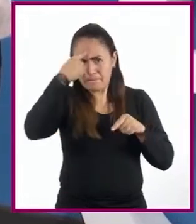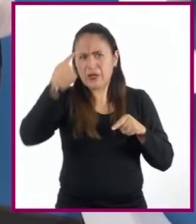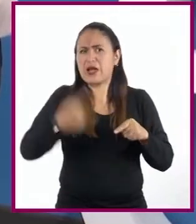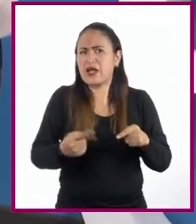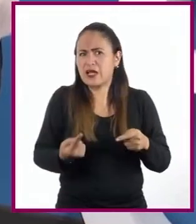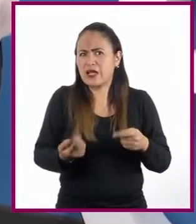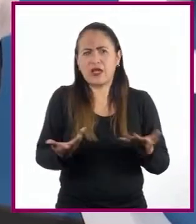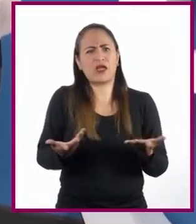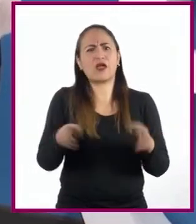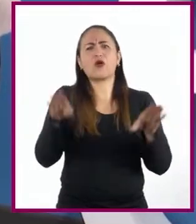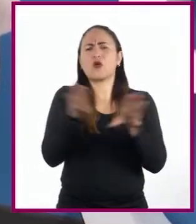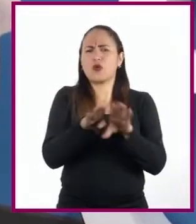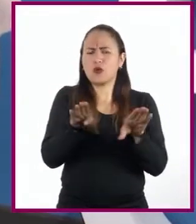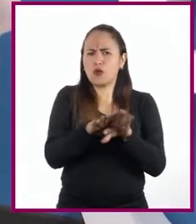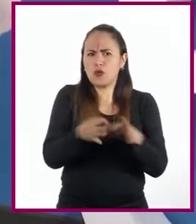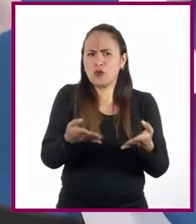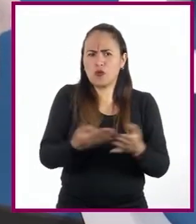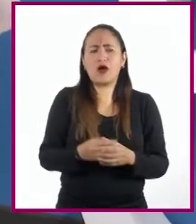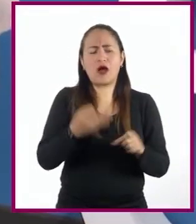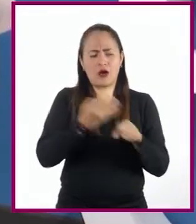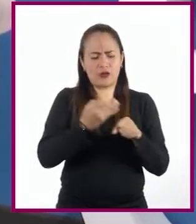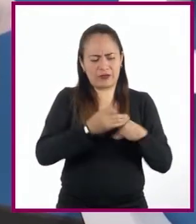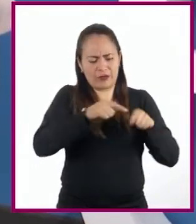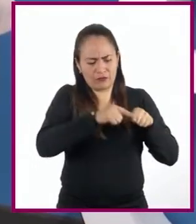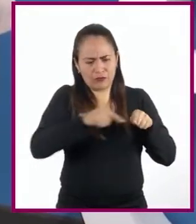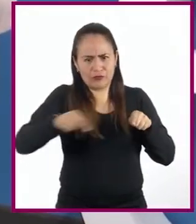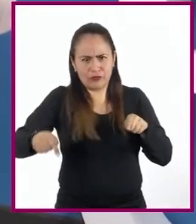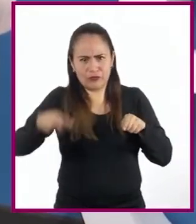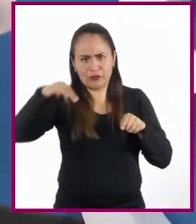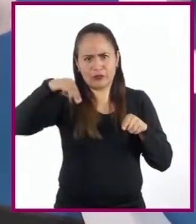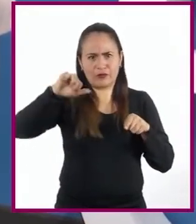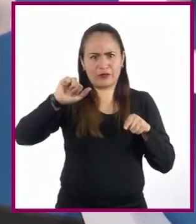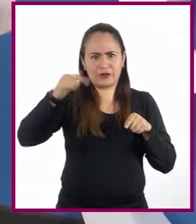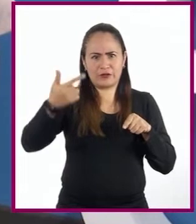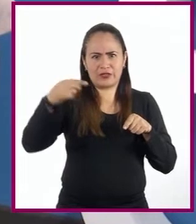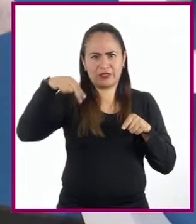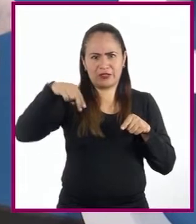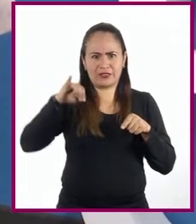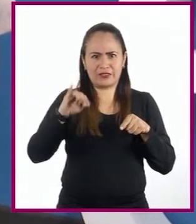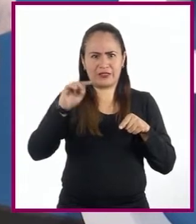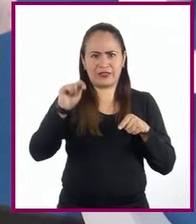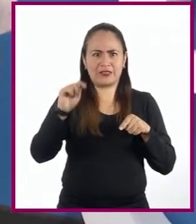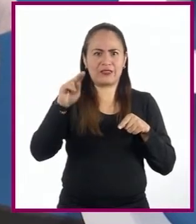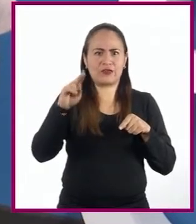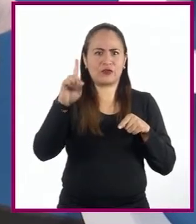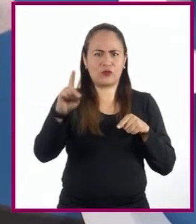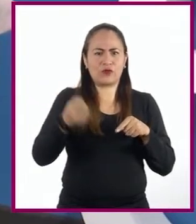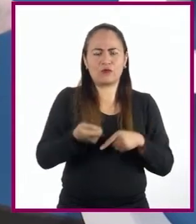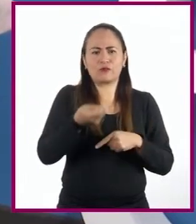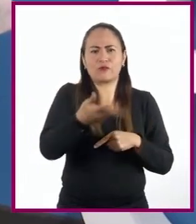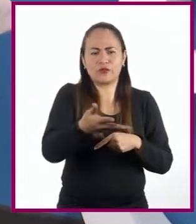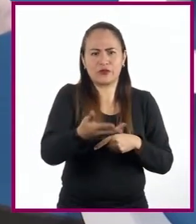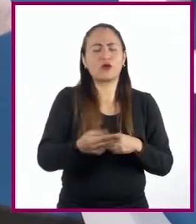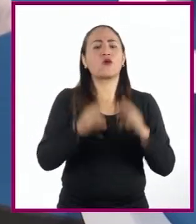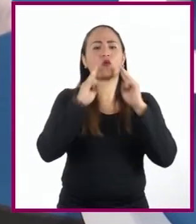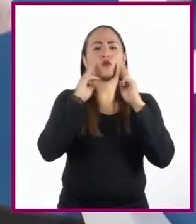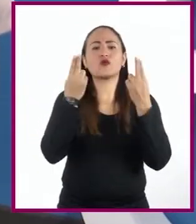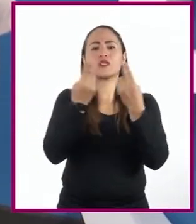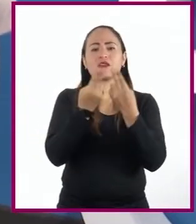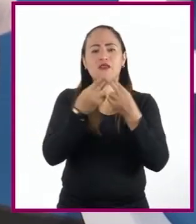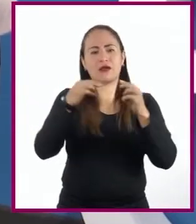hacerlo. Entonces, para medir magnitudes, nos apoyamos de una herramienta a la que denominamos unidad de